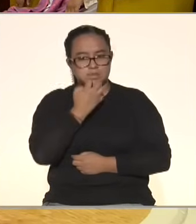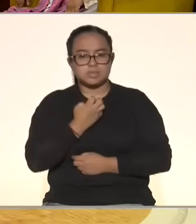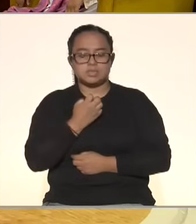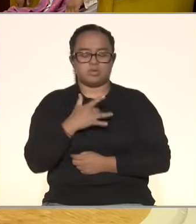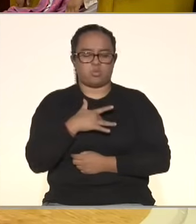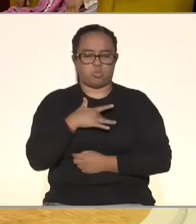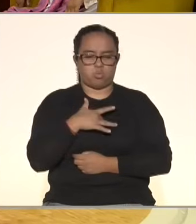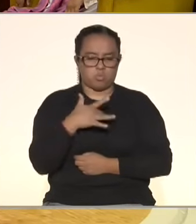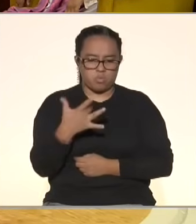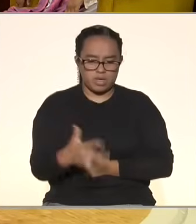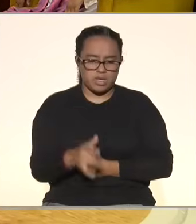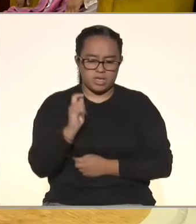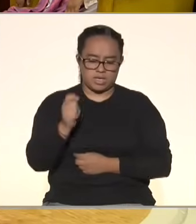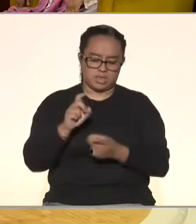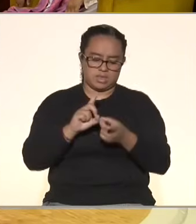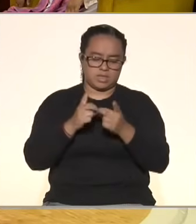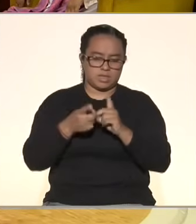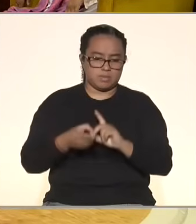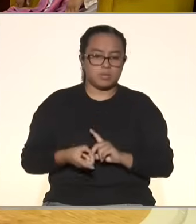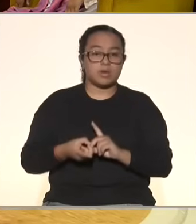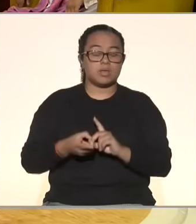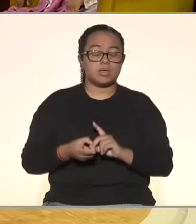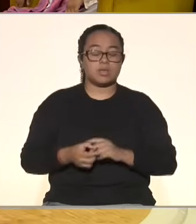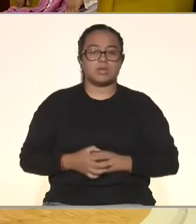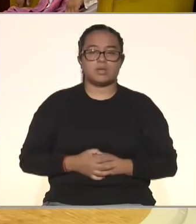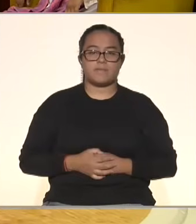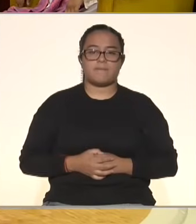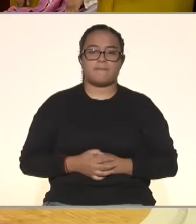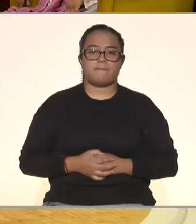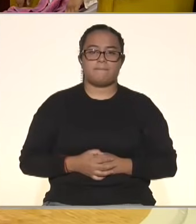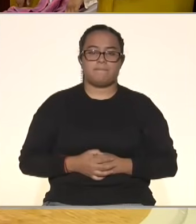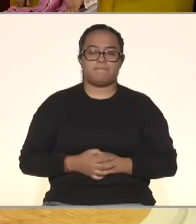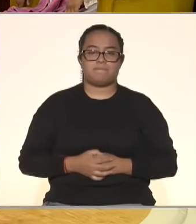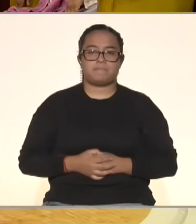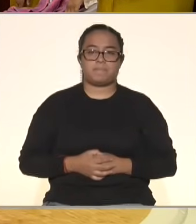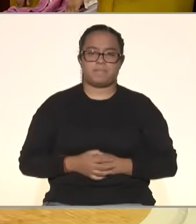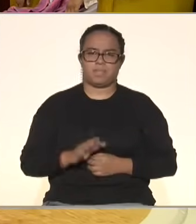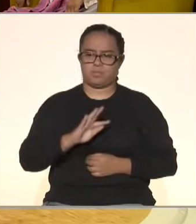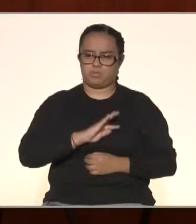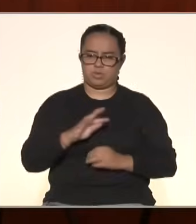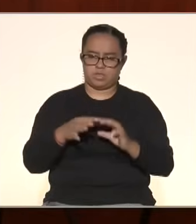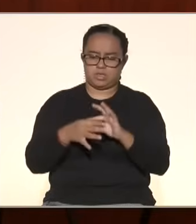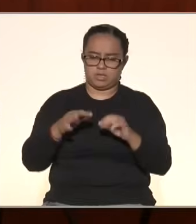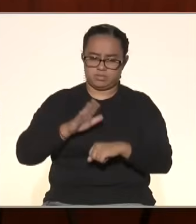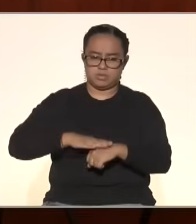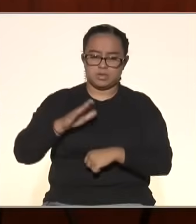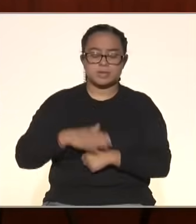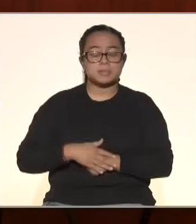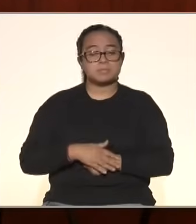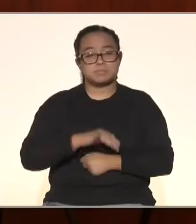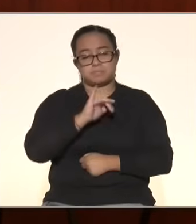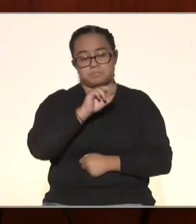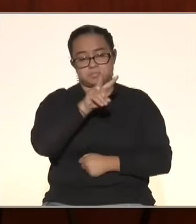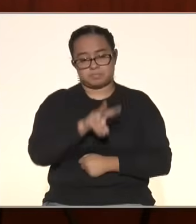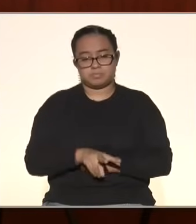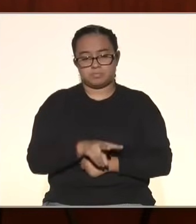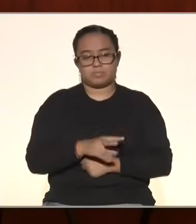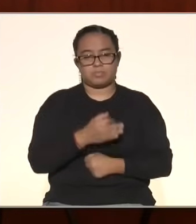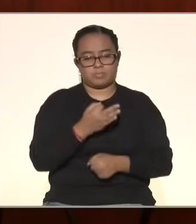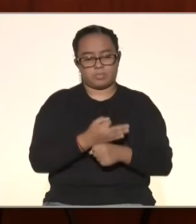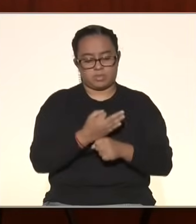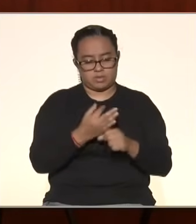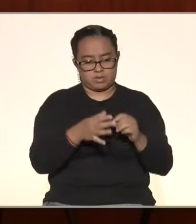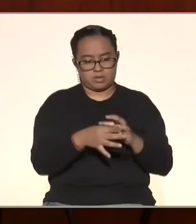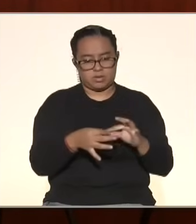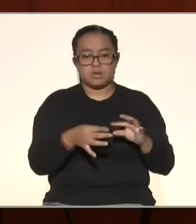de duelo, de depresión. Si nos puedes ampliar un poco este tema, por favor. Sí, en esta época, efectivamente, como hemos